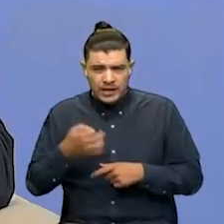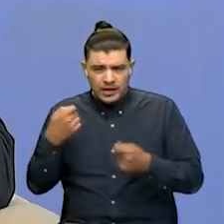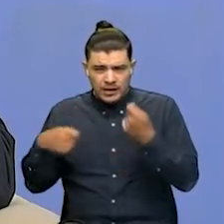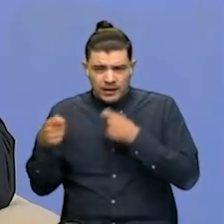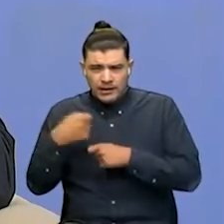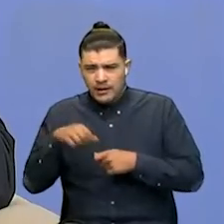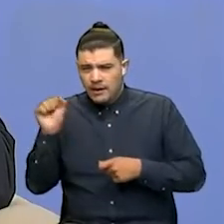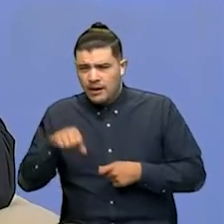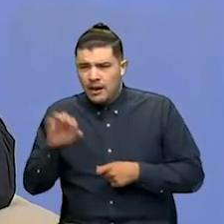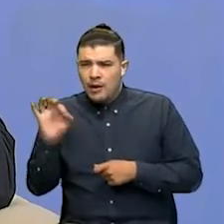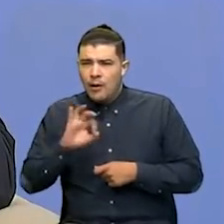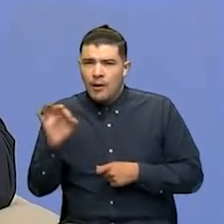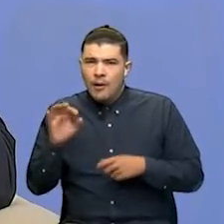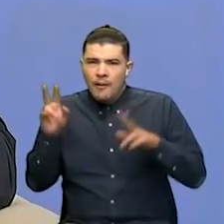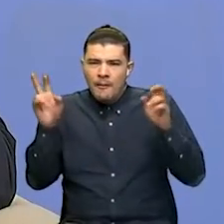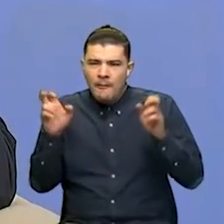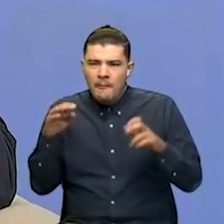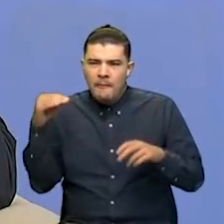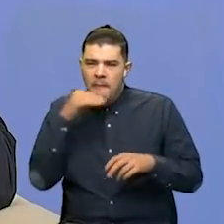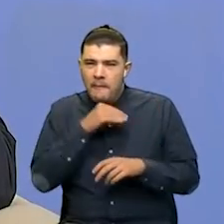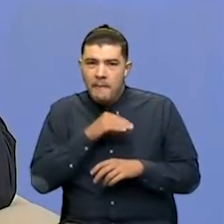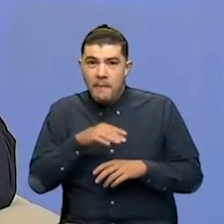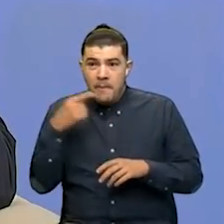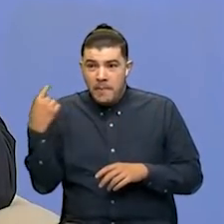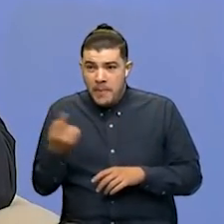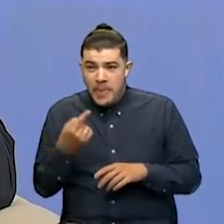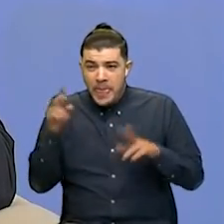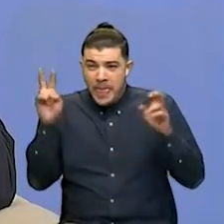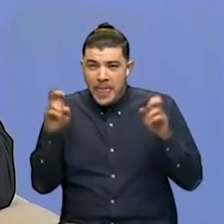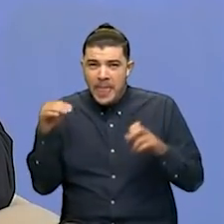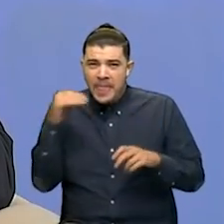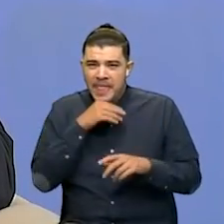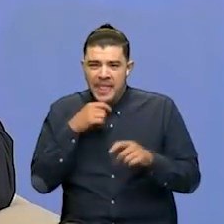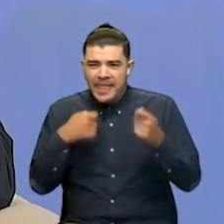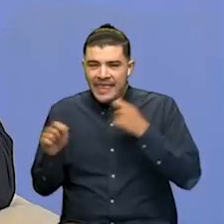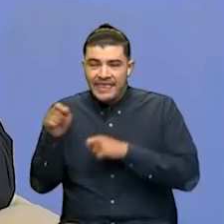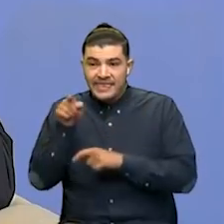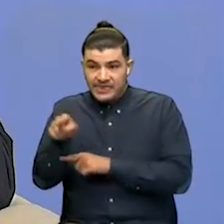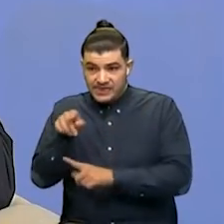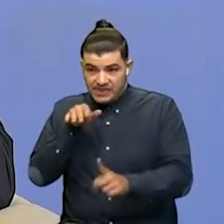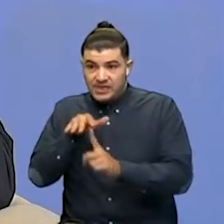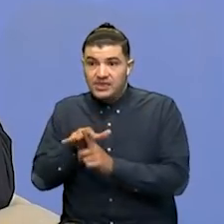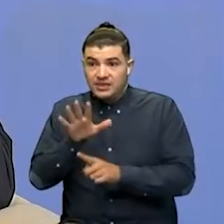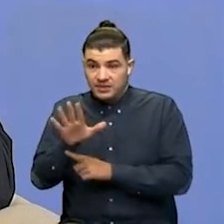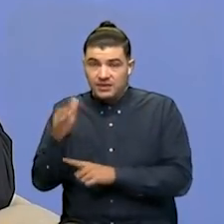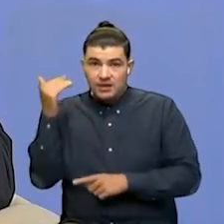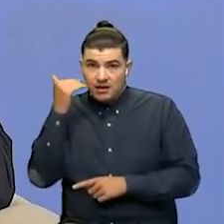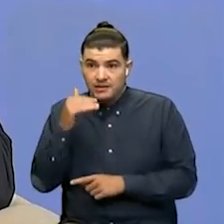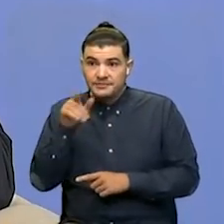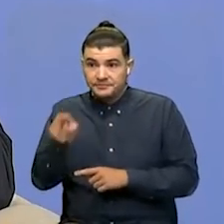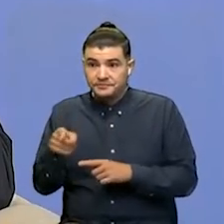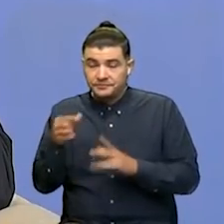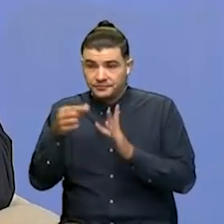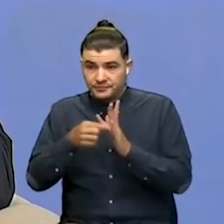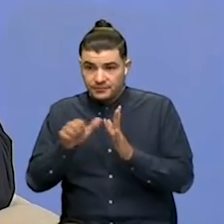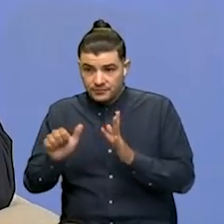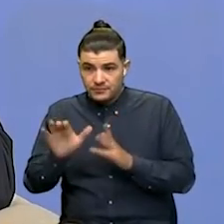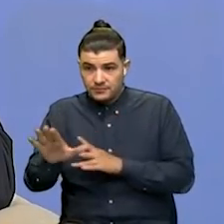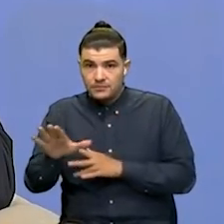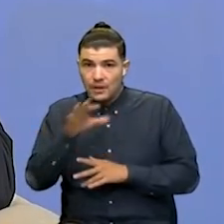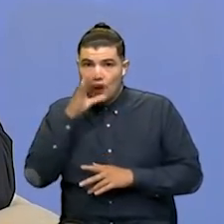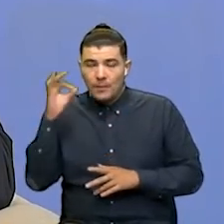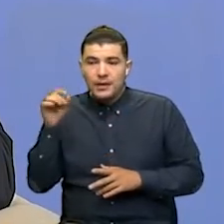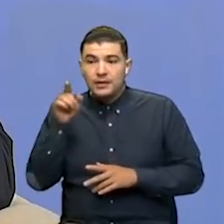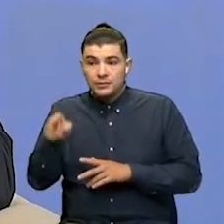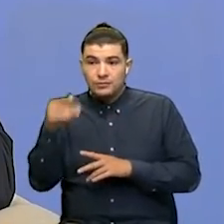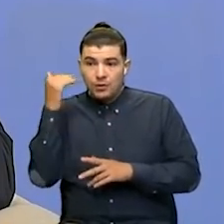o simplemente fue una simulación. Si solamente fue una simulación y la está perjudicando a la televidente en este caso,